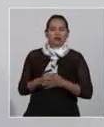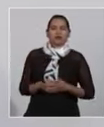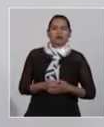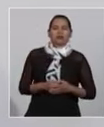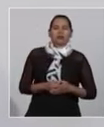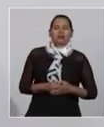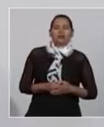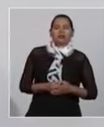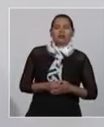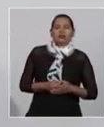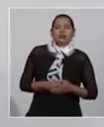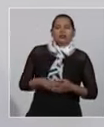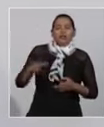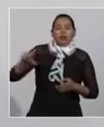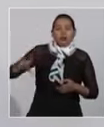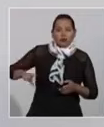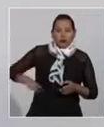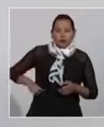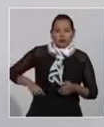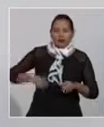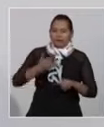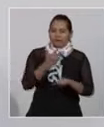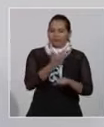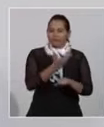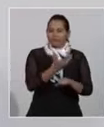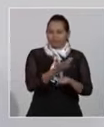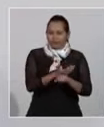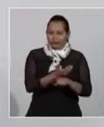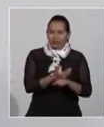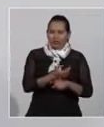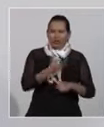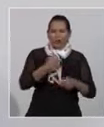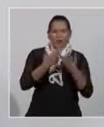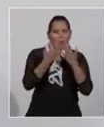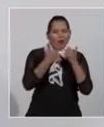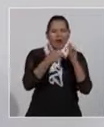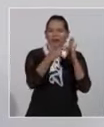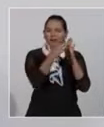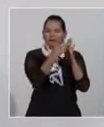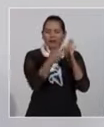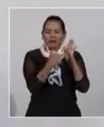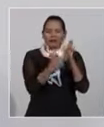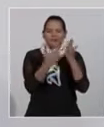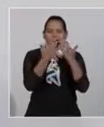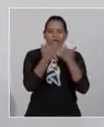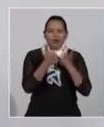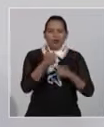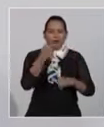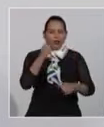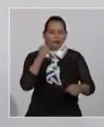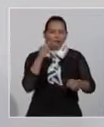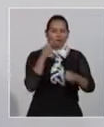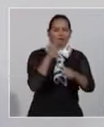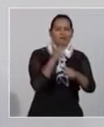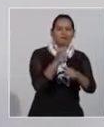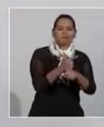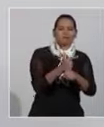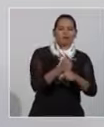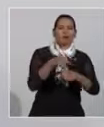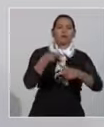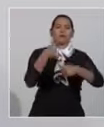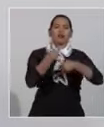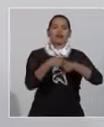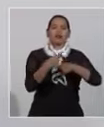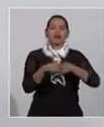trata de personas y en el gobierno del estado no tenemos protocolos adecuados para identificar situaciones de riesgo de trata de personas y mucho menos para